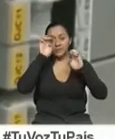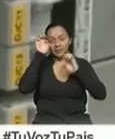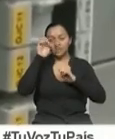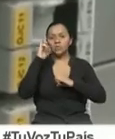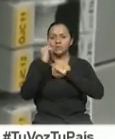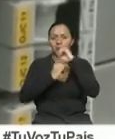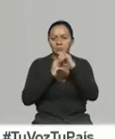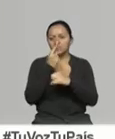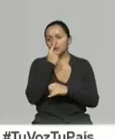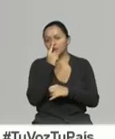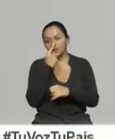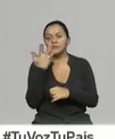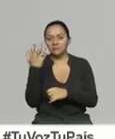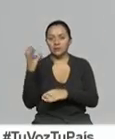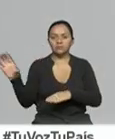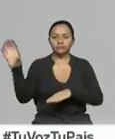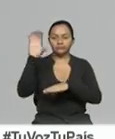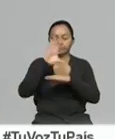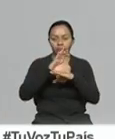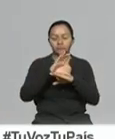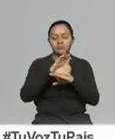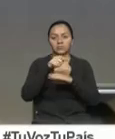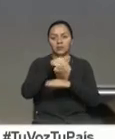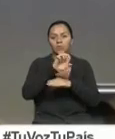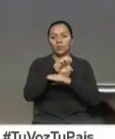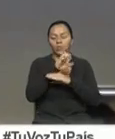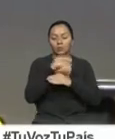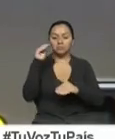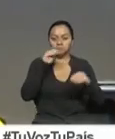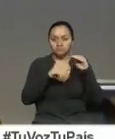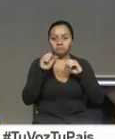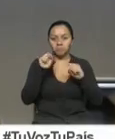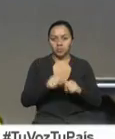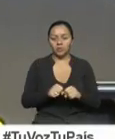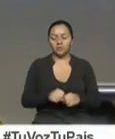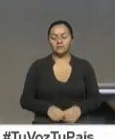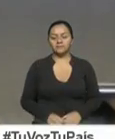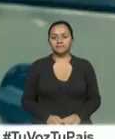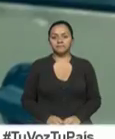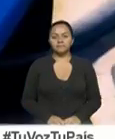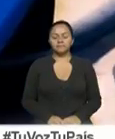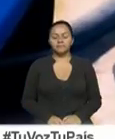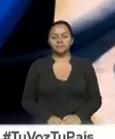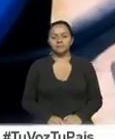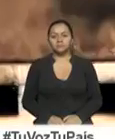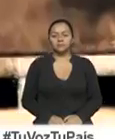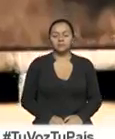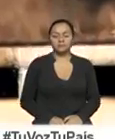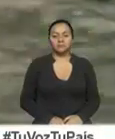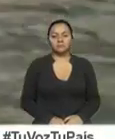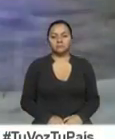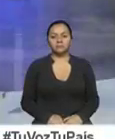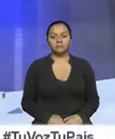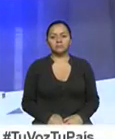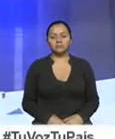extranjeros mostraron su interés por el ambiente que existe en Ecuador para invertir. Cristina Pavón, Noticiero